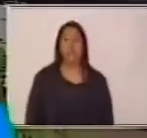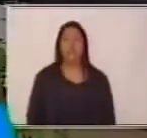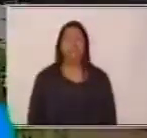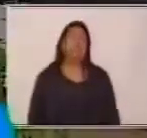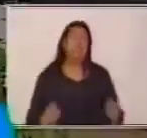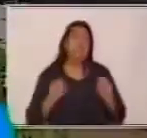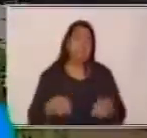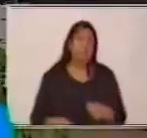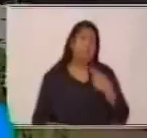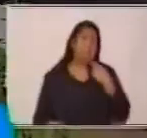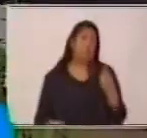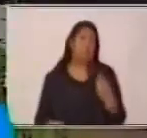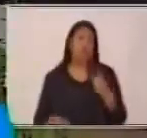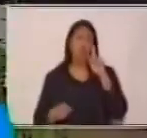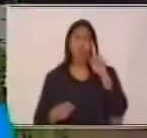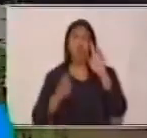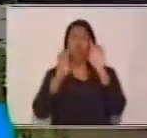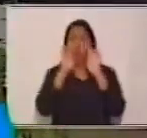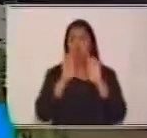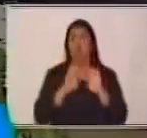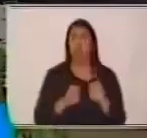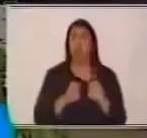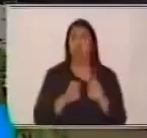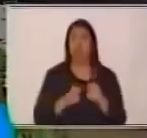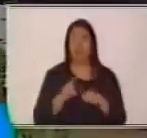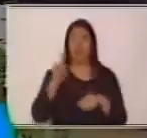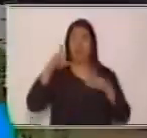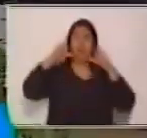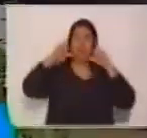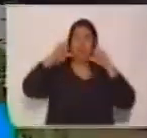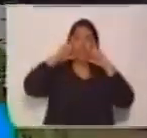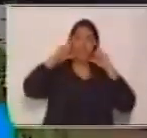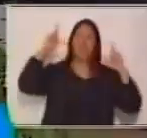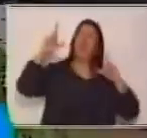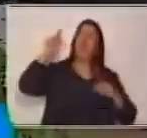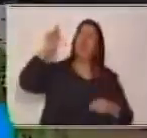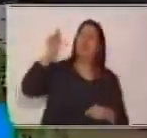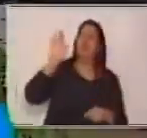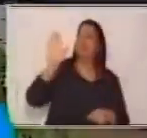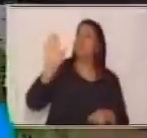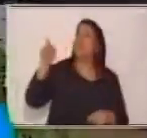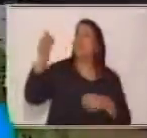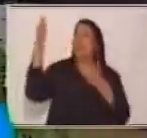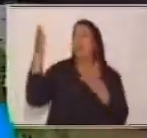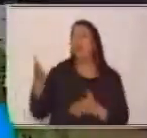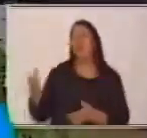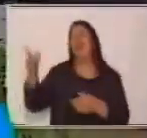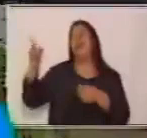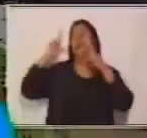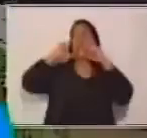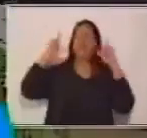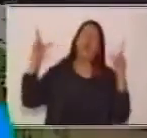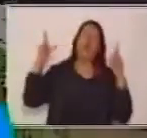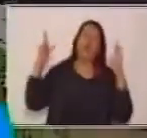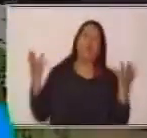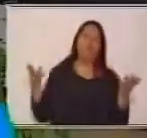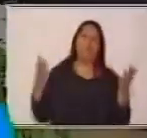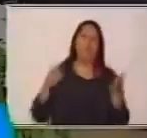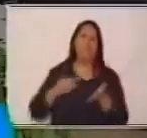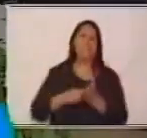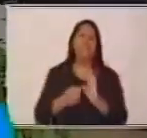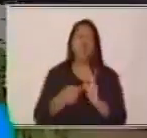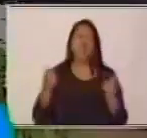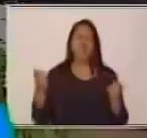Podemos decirle a una persona, esa persona es un sol o únicamente es un sol. ¿Y a qué nos estamos refiriendo? A una